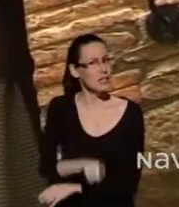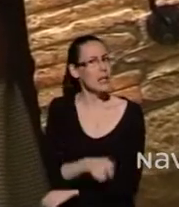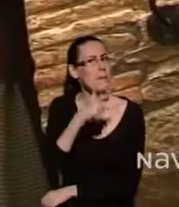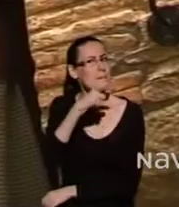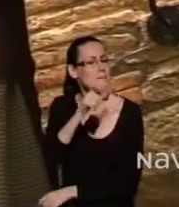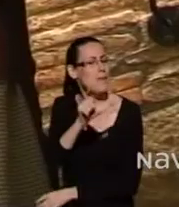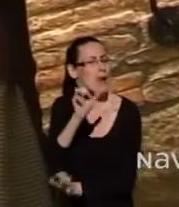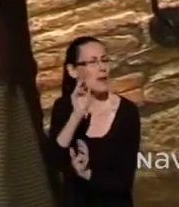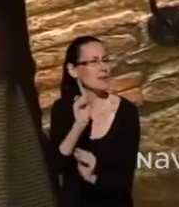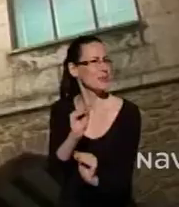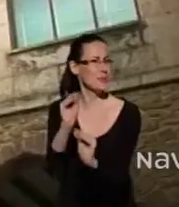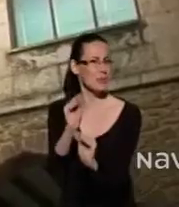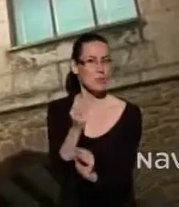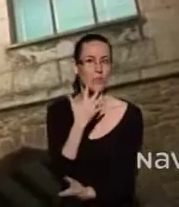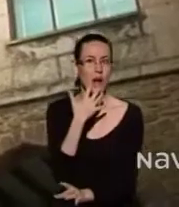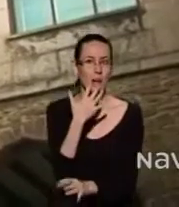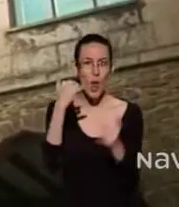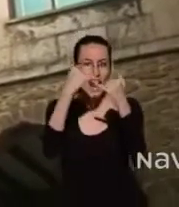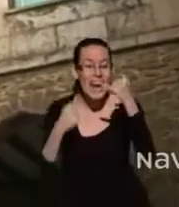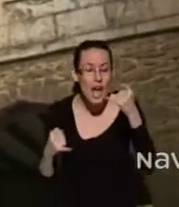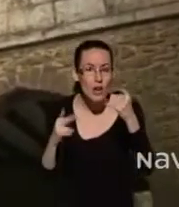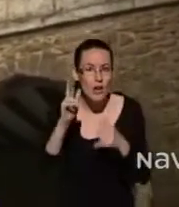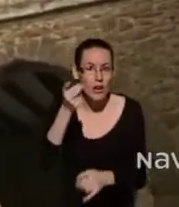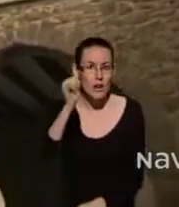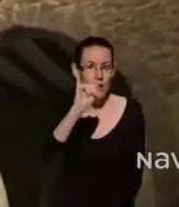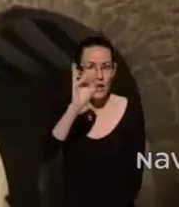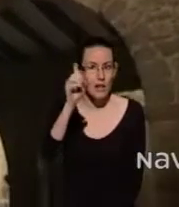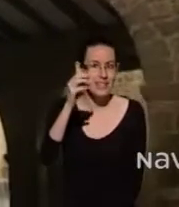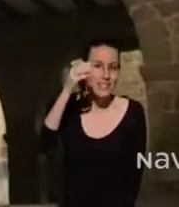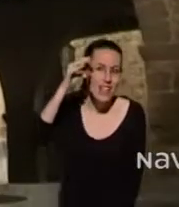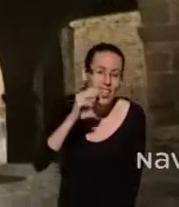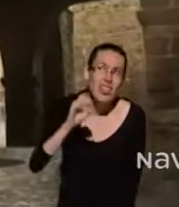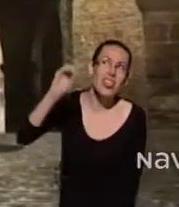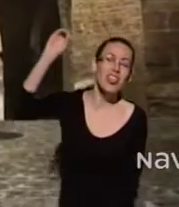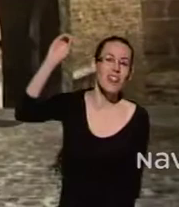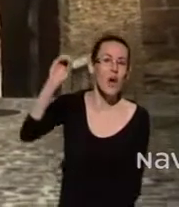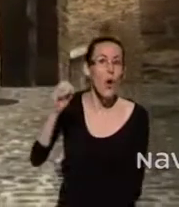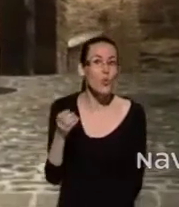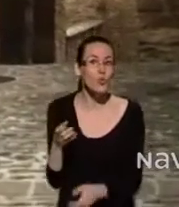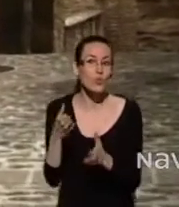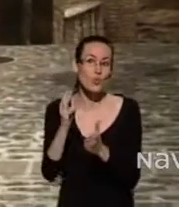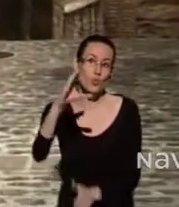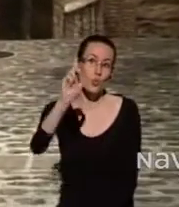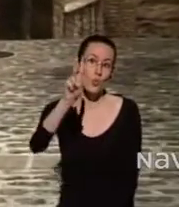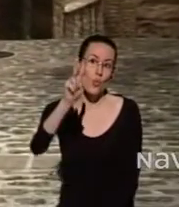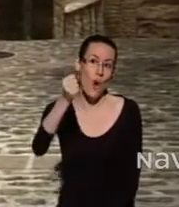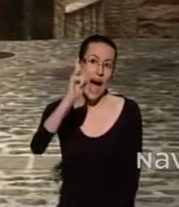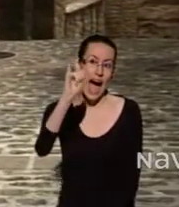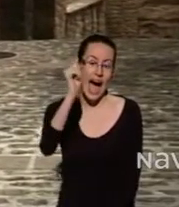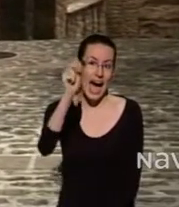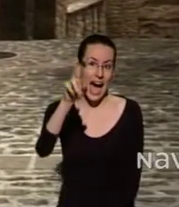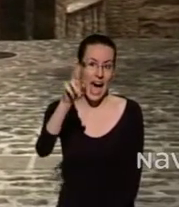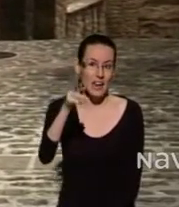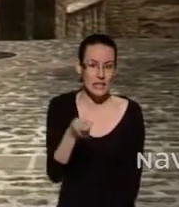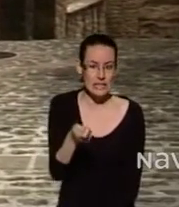su diccionario son el rayo, es decir, un botijo para beber agua, el cuajar, dícese de una sartén para freír